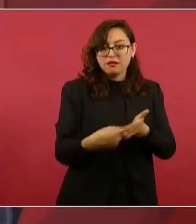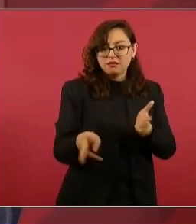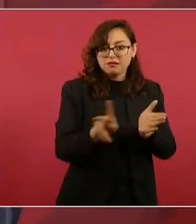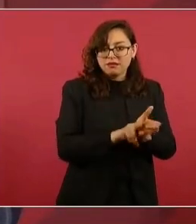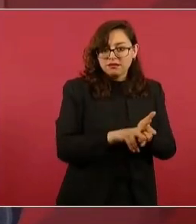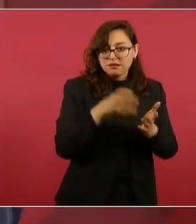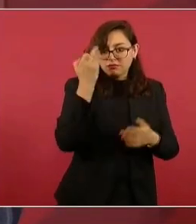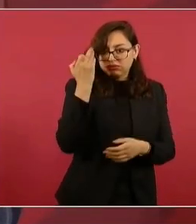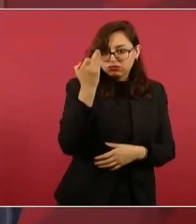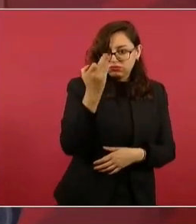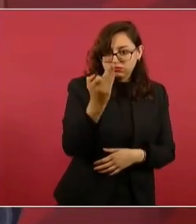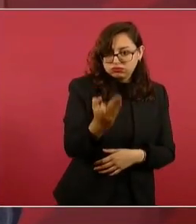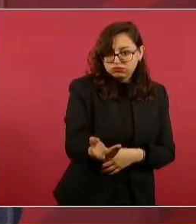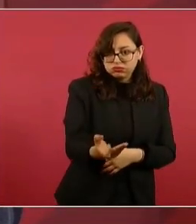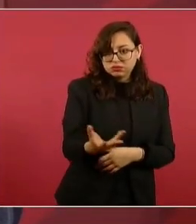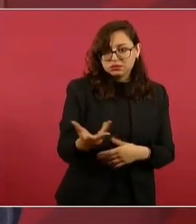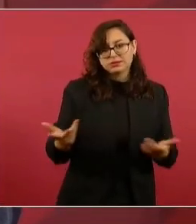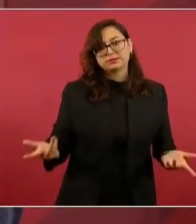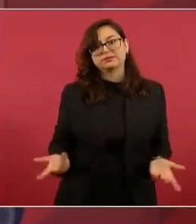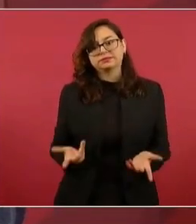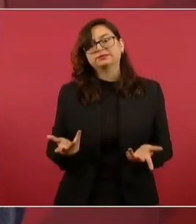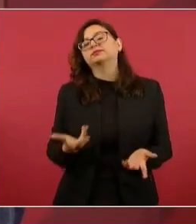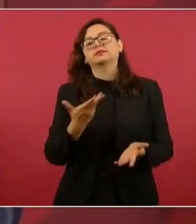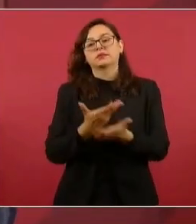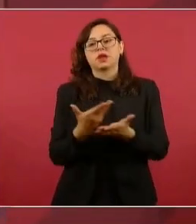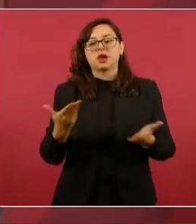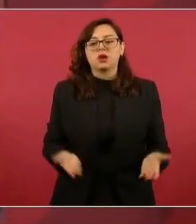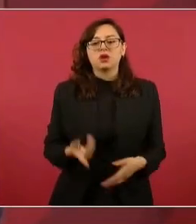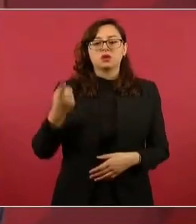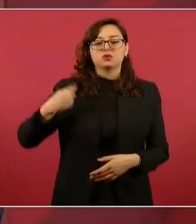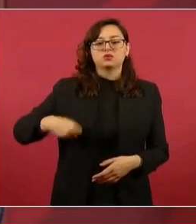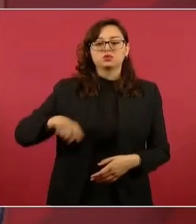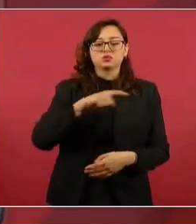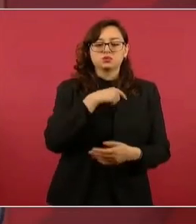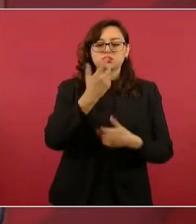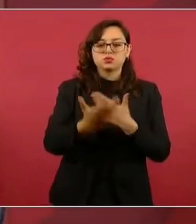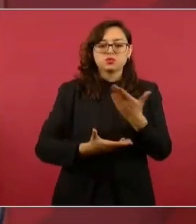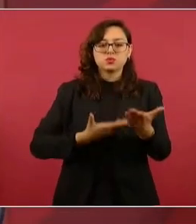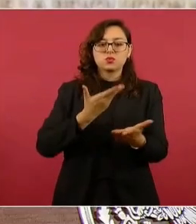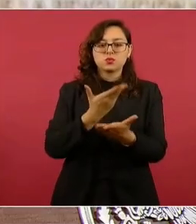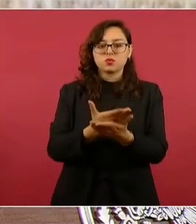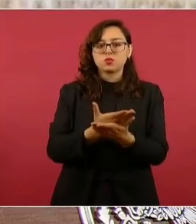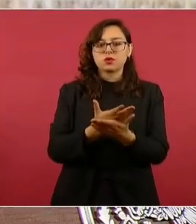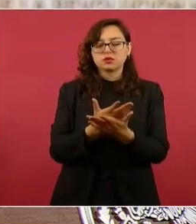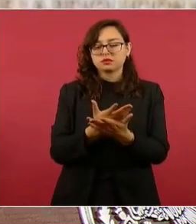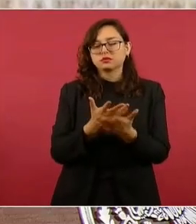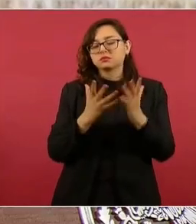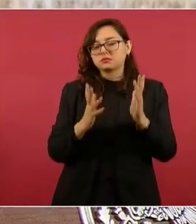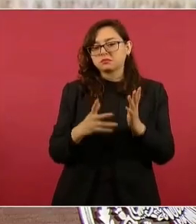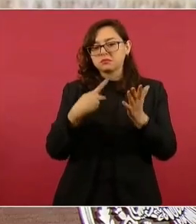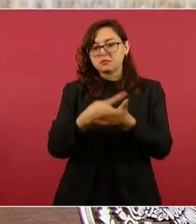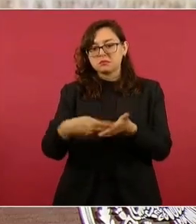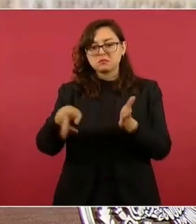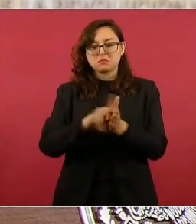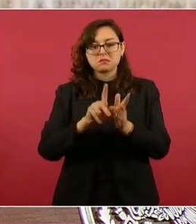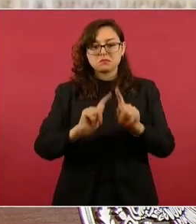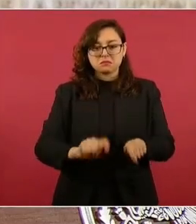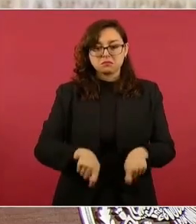Entonces, ahora les planteamos que para la entrega de las plazas